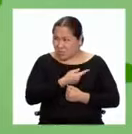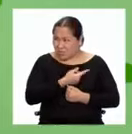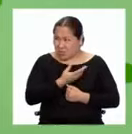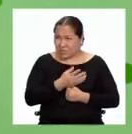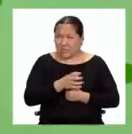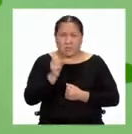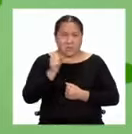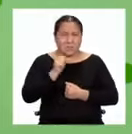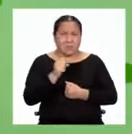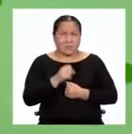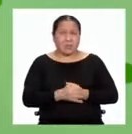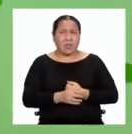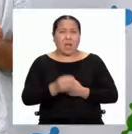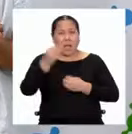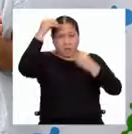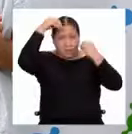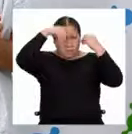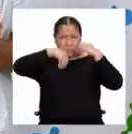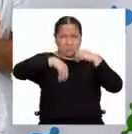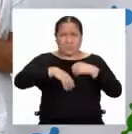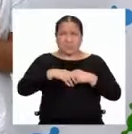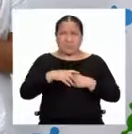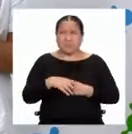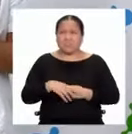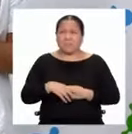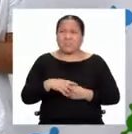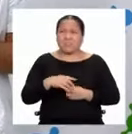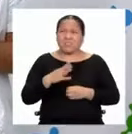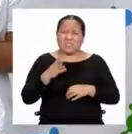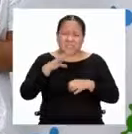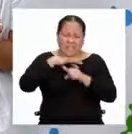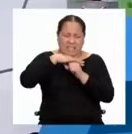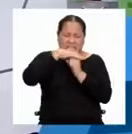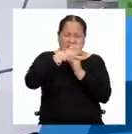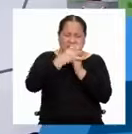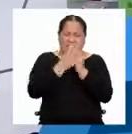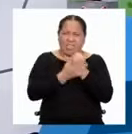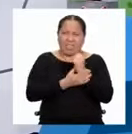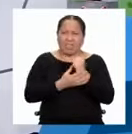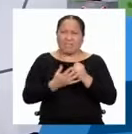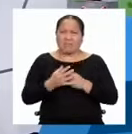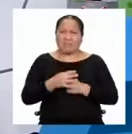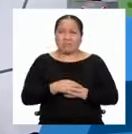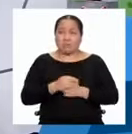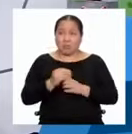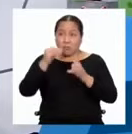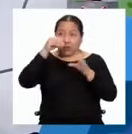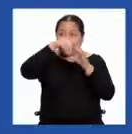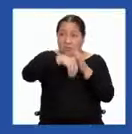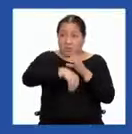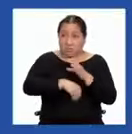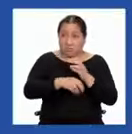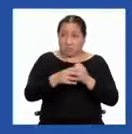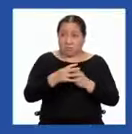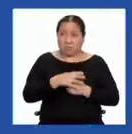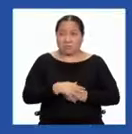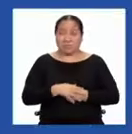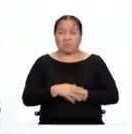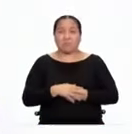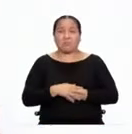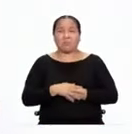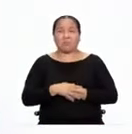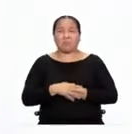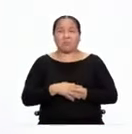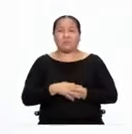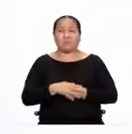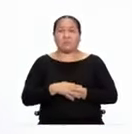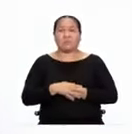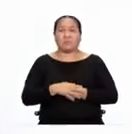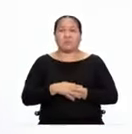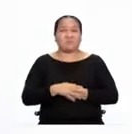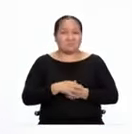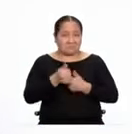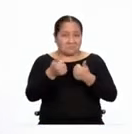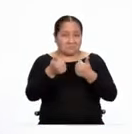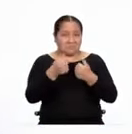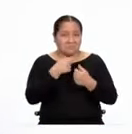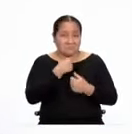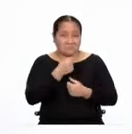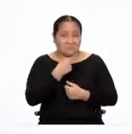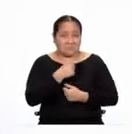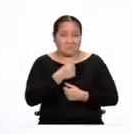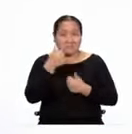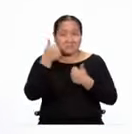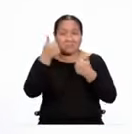¡Claro que sí! Ponlo en el frasco. Pero tiene como algo encima. ¡Ponlo en el frasco! ¡Ponlo! ¿Lo meto en tu frasco? Oh, sí. Vamos. ¿Qué les pareció?